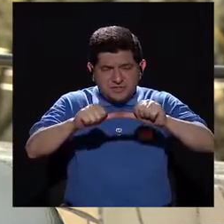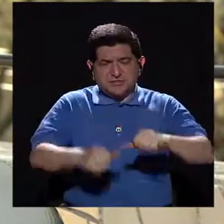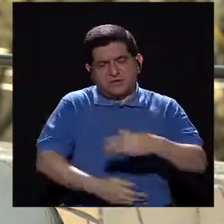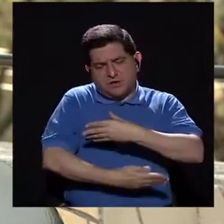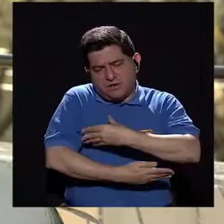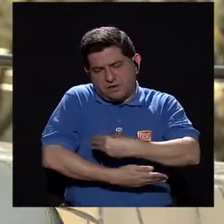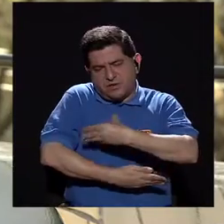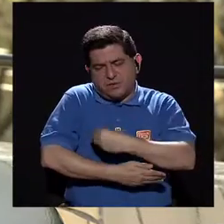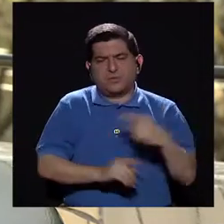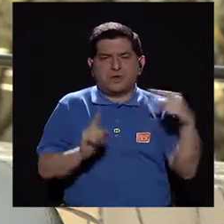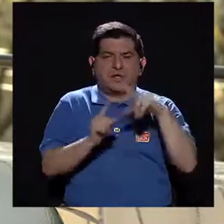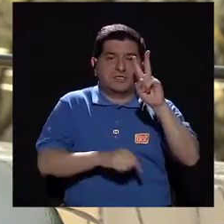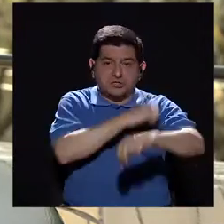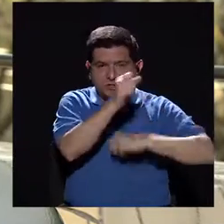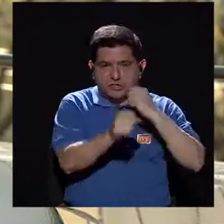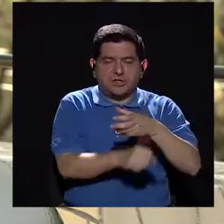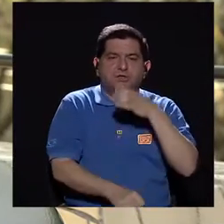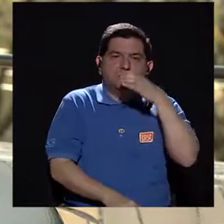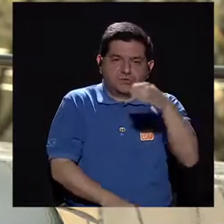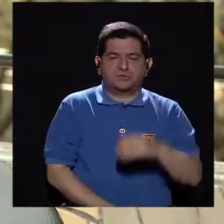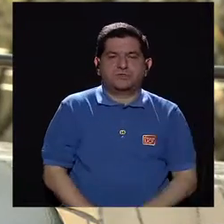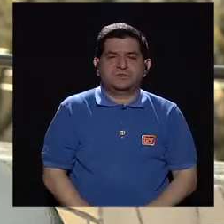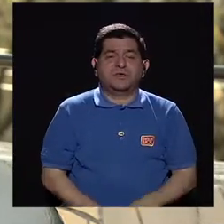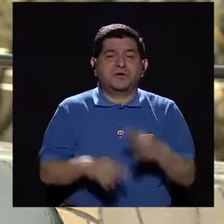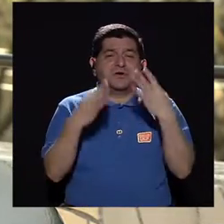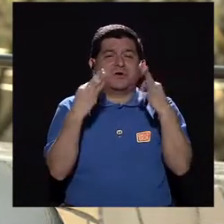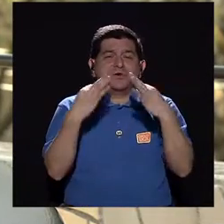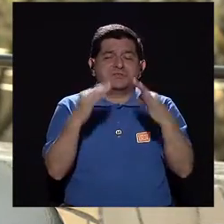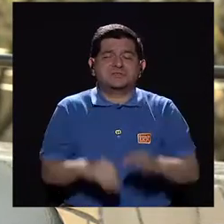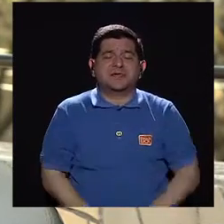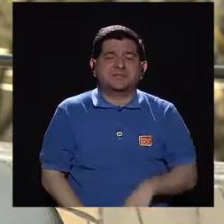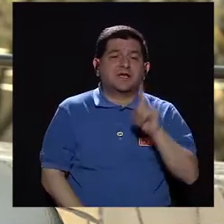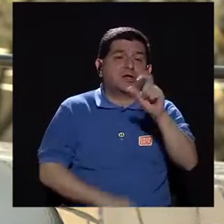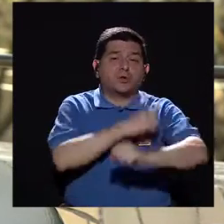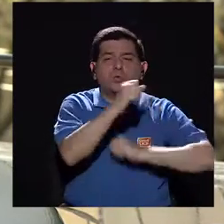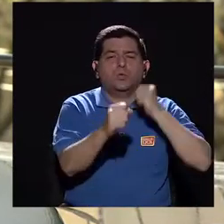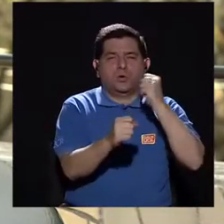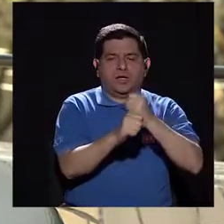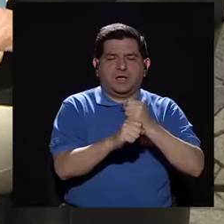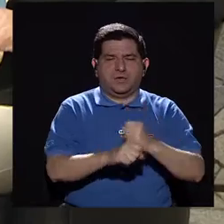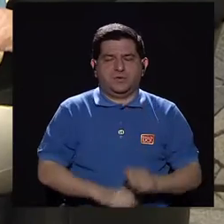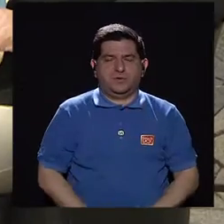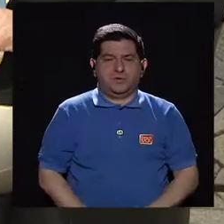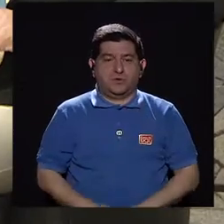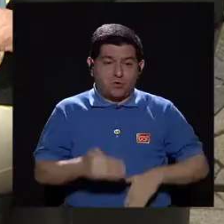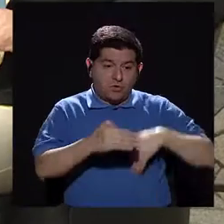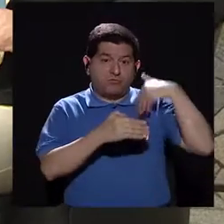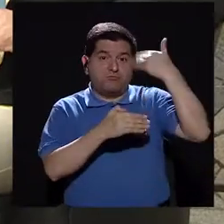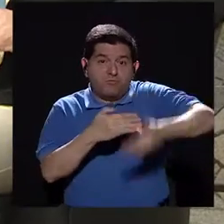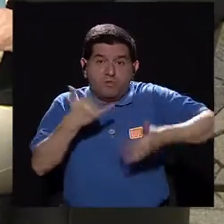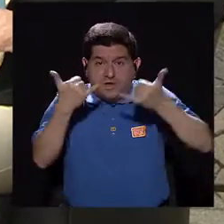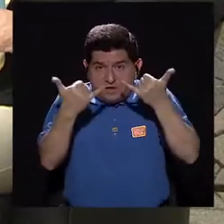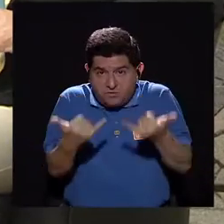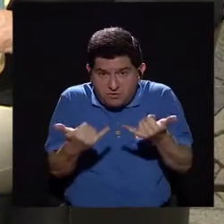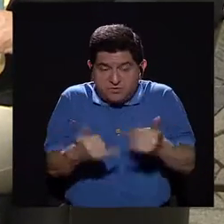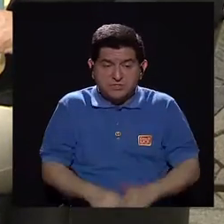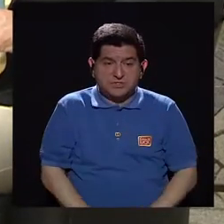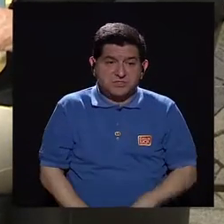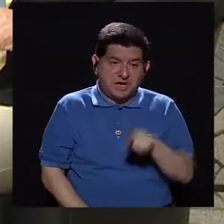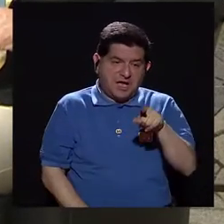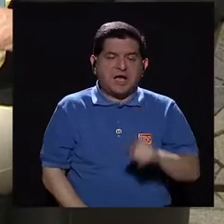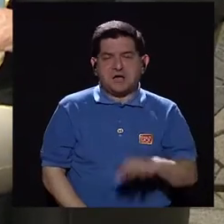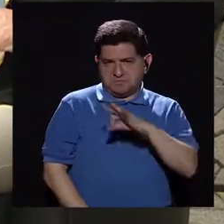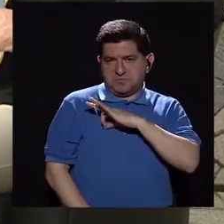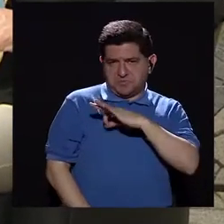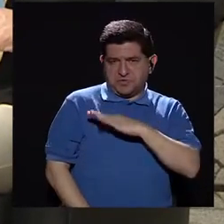la lactancia hasta los 2 años, la recomendación es por lo menos el primer año. Correcto. Después del primer año, lo